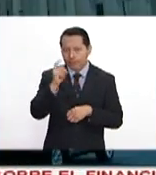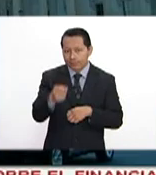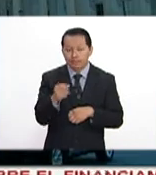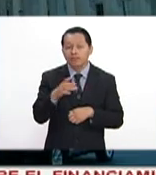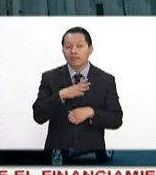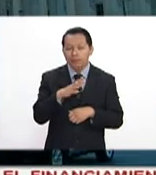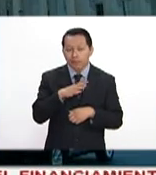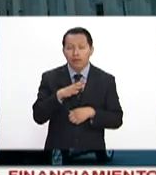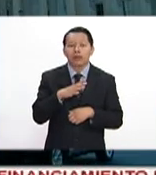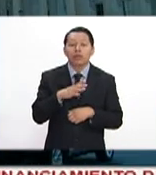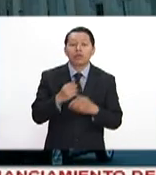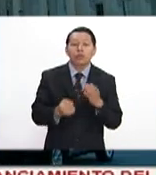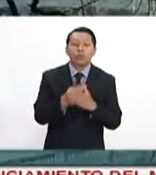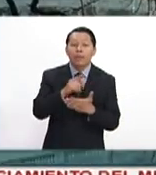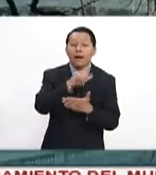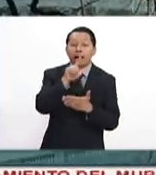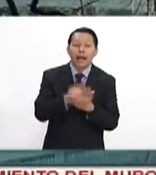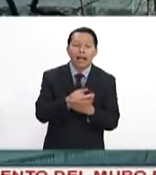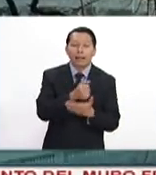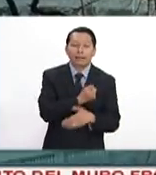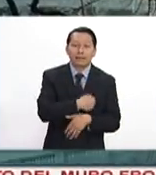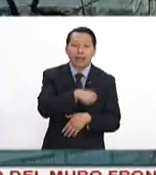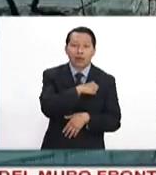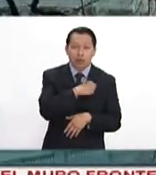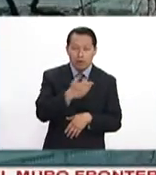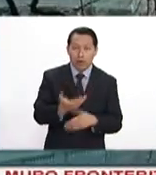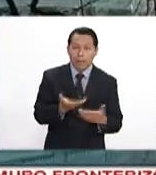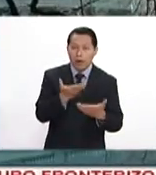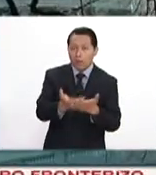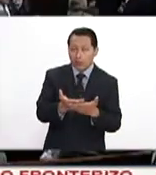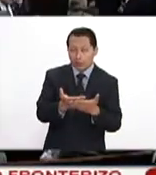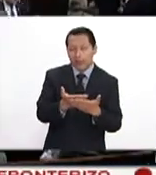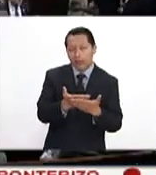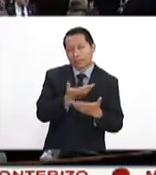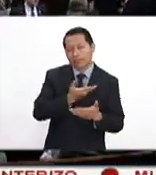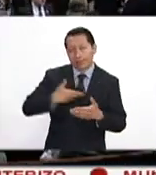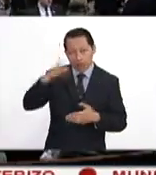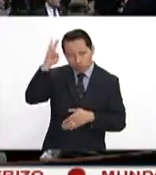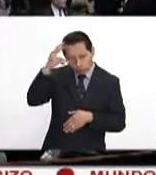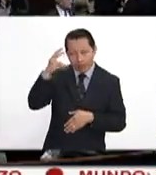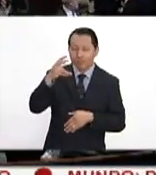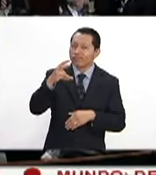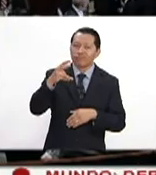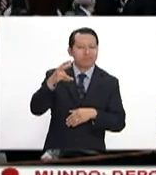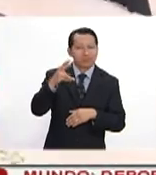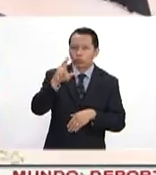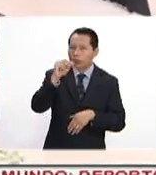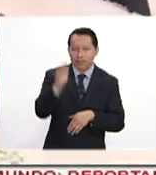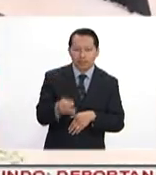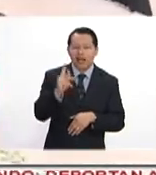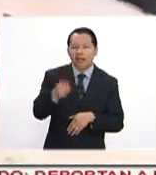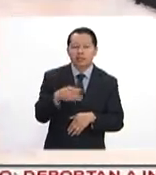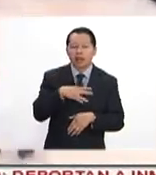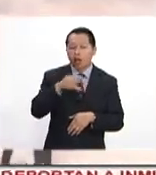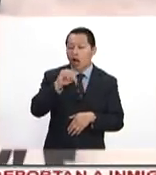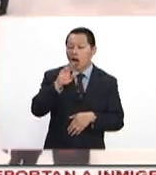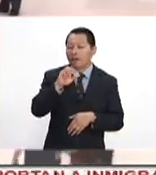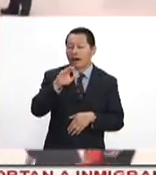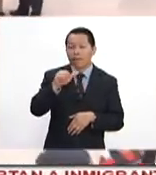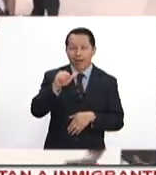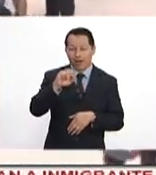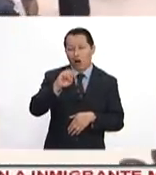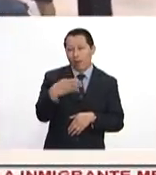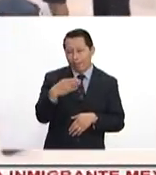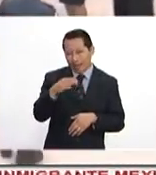marcha atrás a la nueva ley sanitaria propuesta por el presidente Donald Trump. ¿Qué significa esto? Pues que el famoso Obamacare